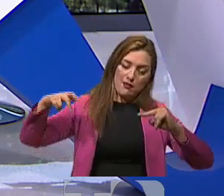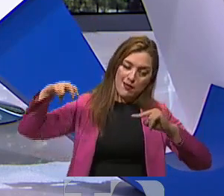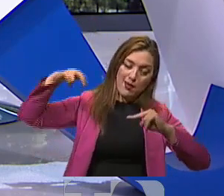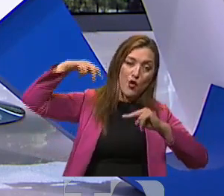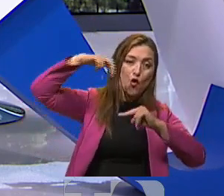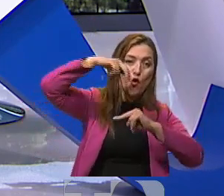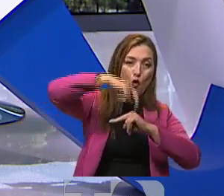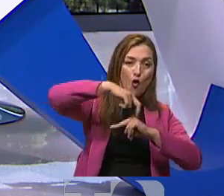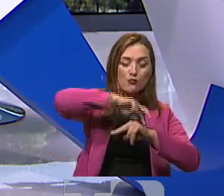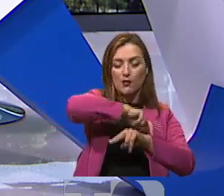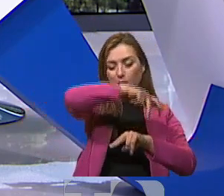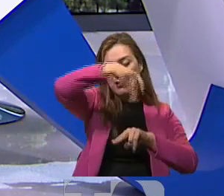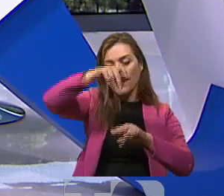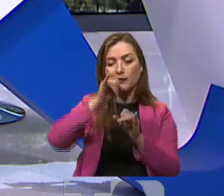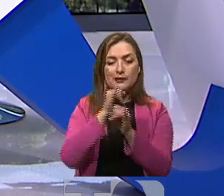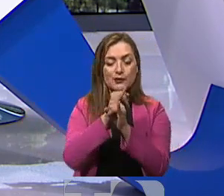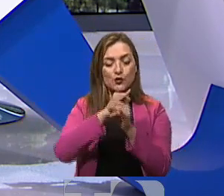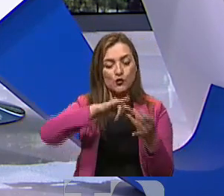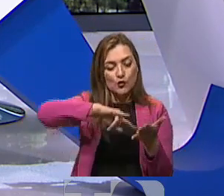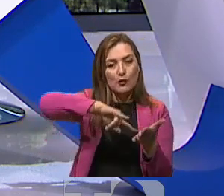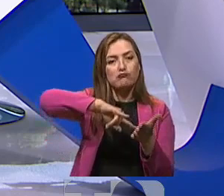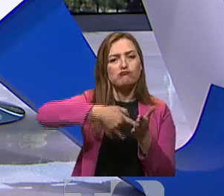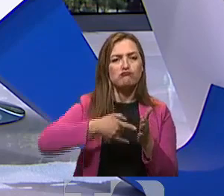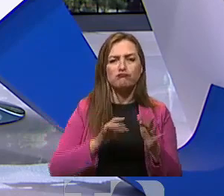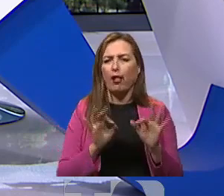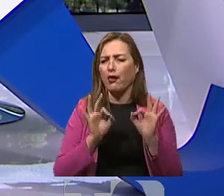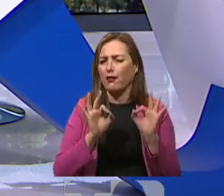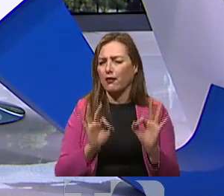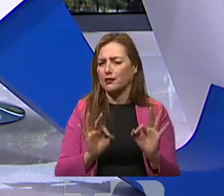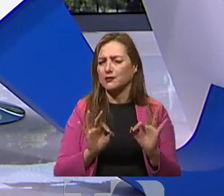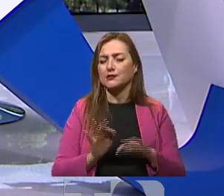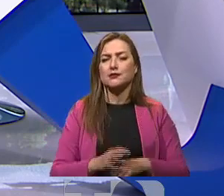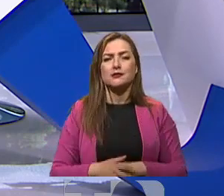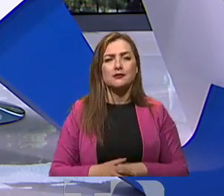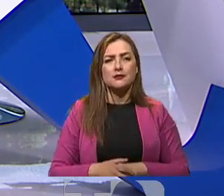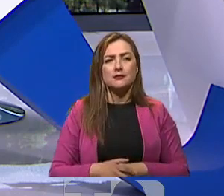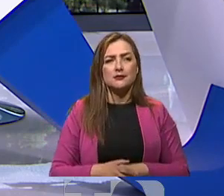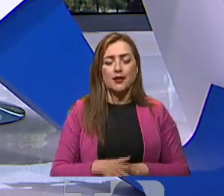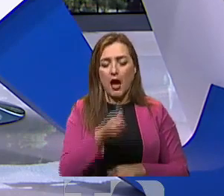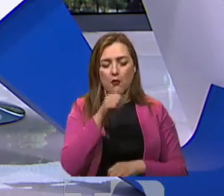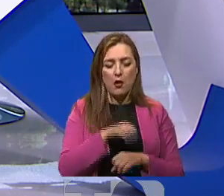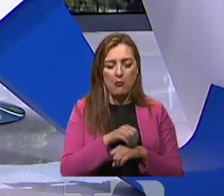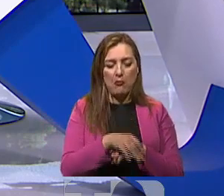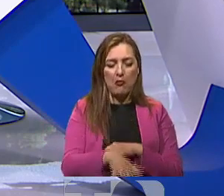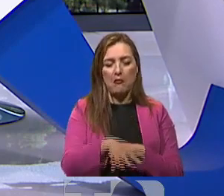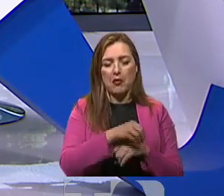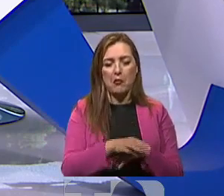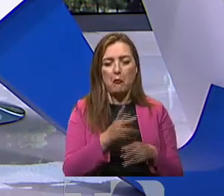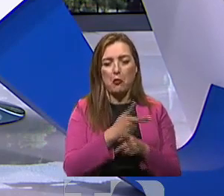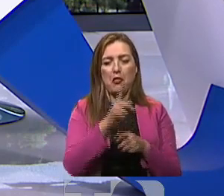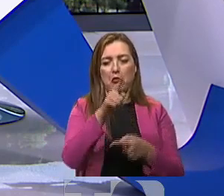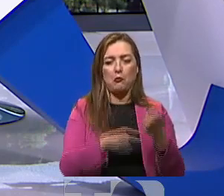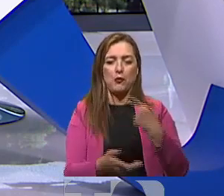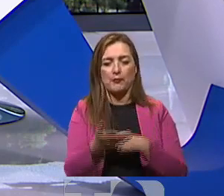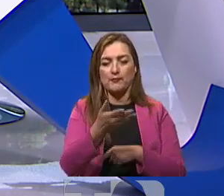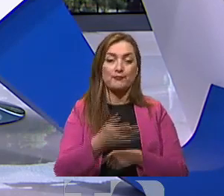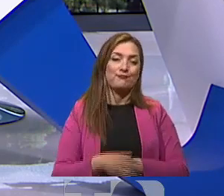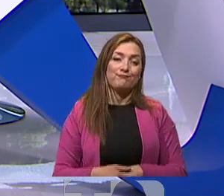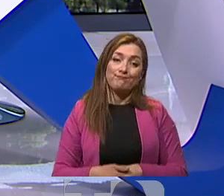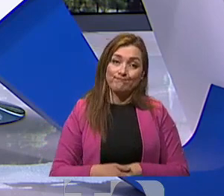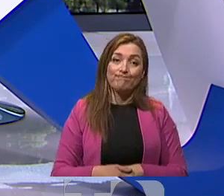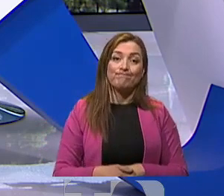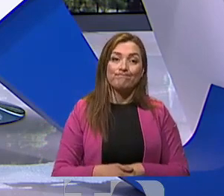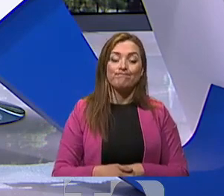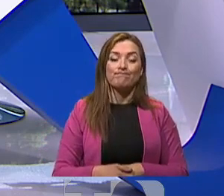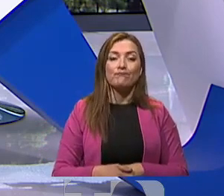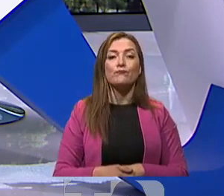sitio, una ingeniería, arquitectura tremenda, y no podemos cuidar el líquido vital. Sí me parece que,